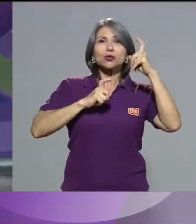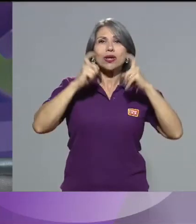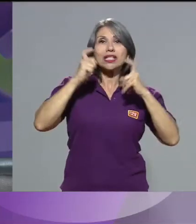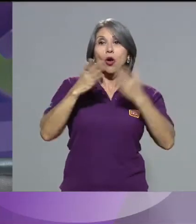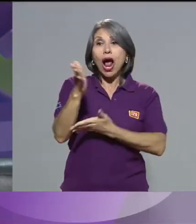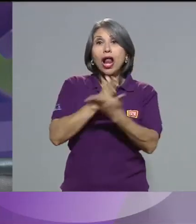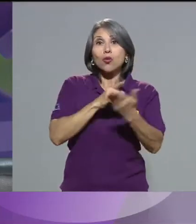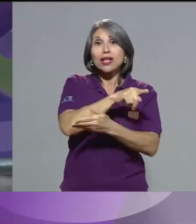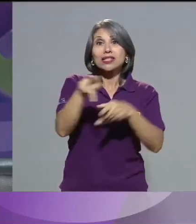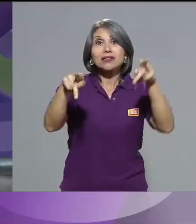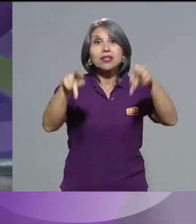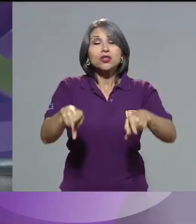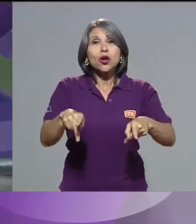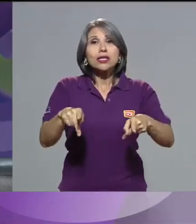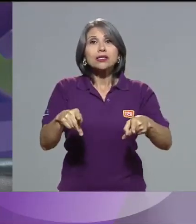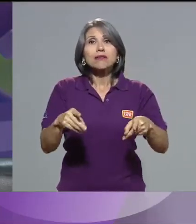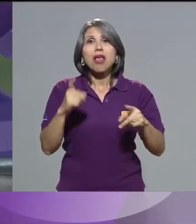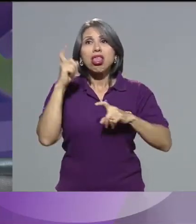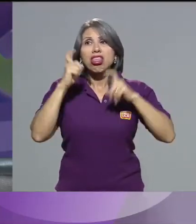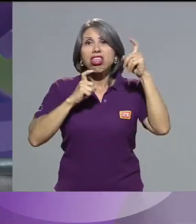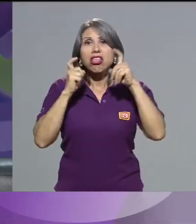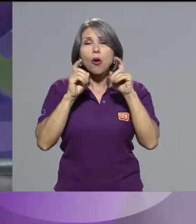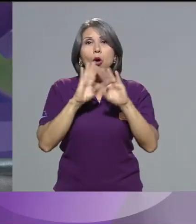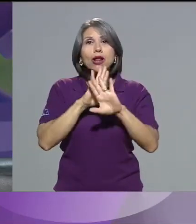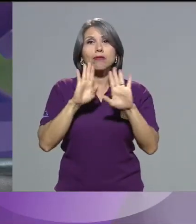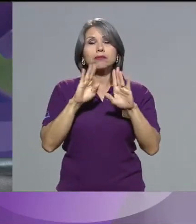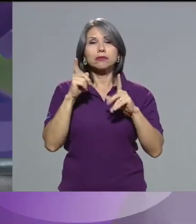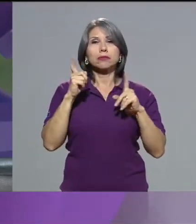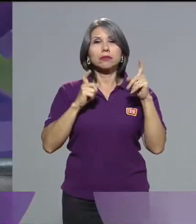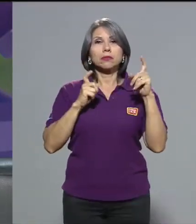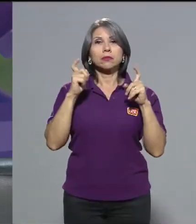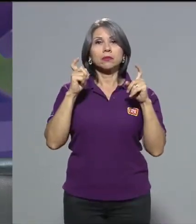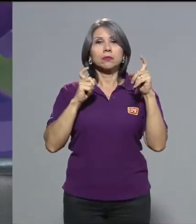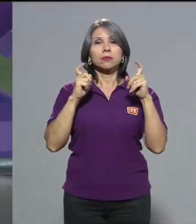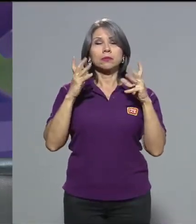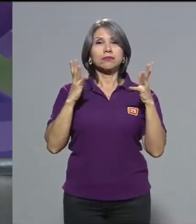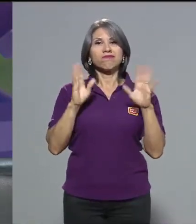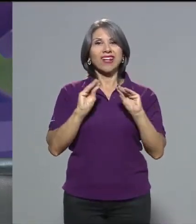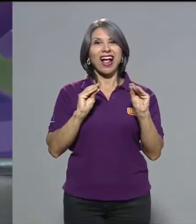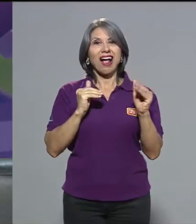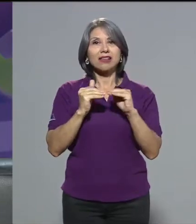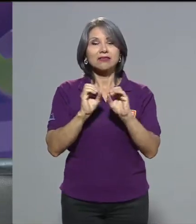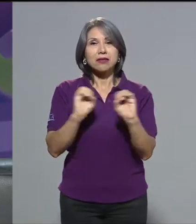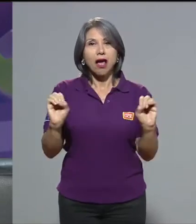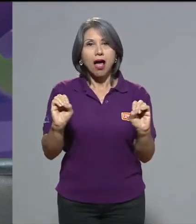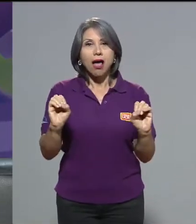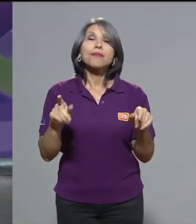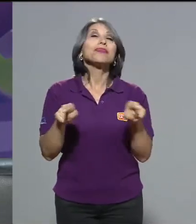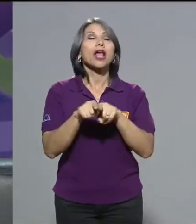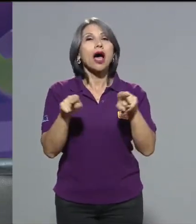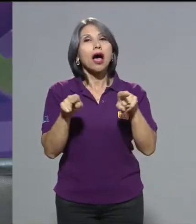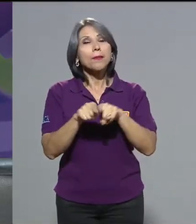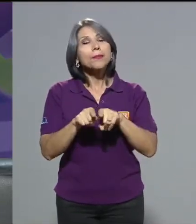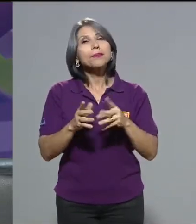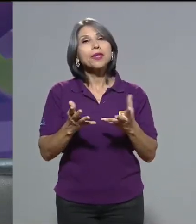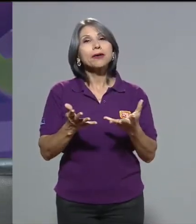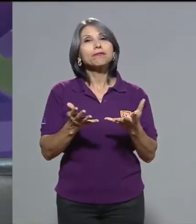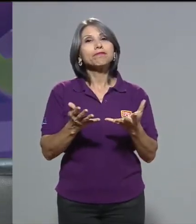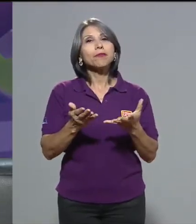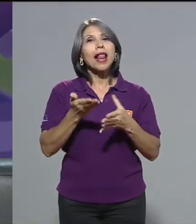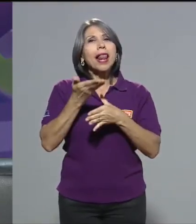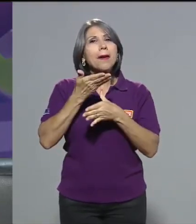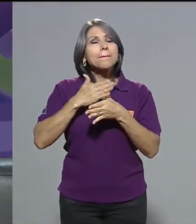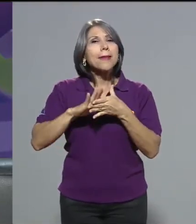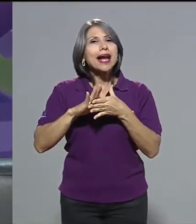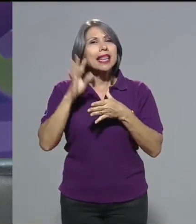¿verdad? También una parte muy importante es la parte de teoría de la